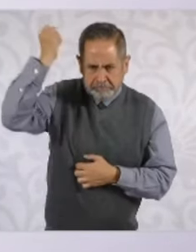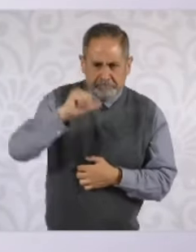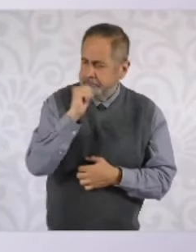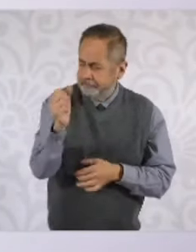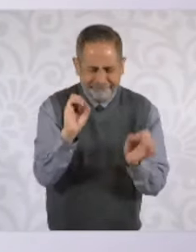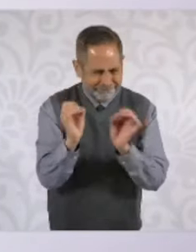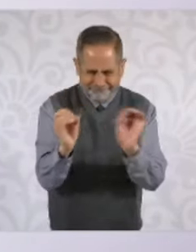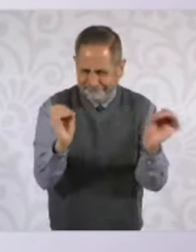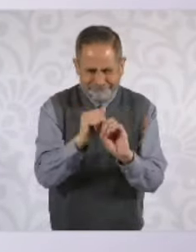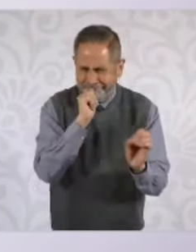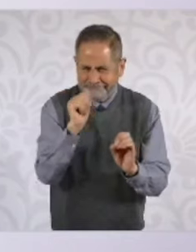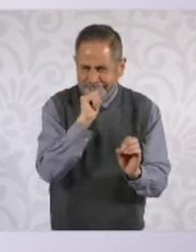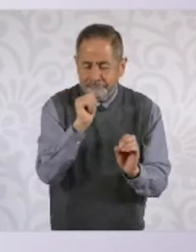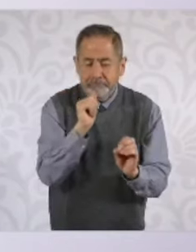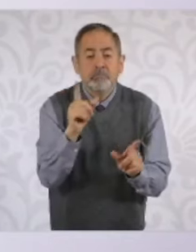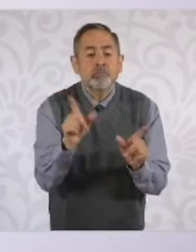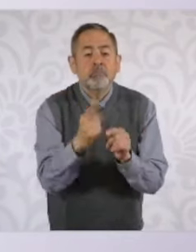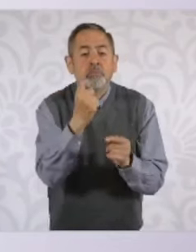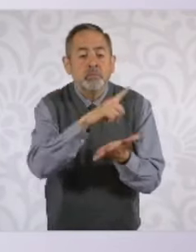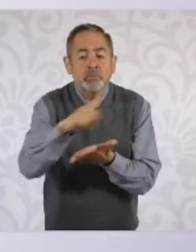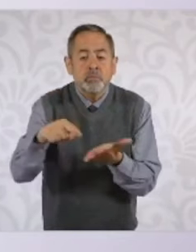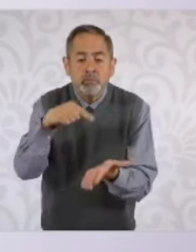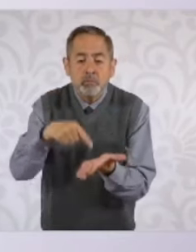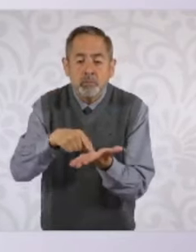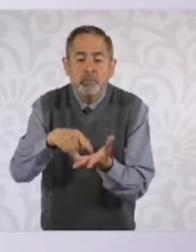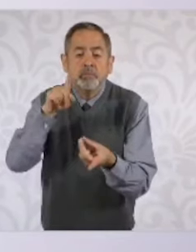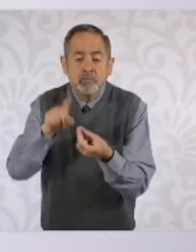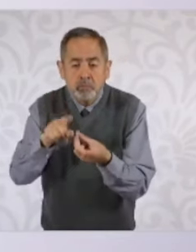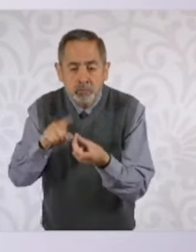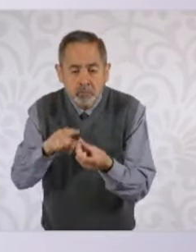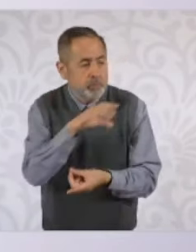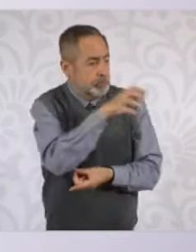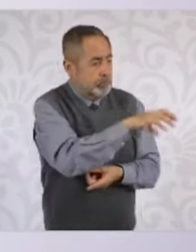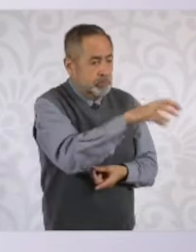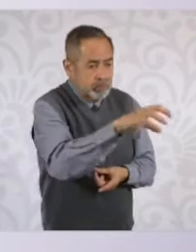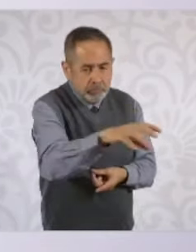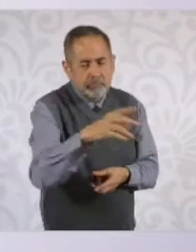magistrados y ministros y ministras de la Suprema Corte de Justicia de la Nación.